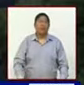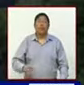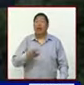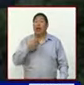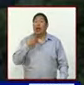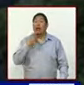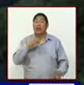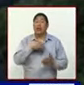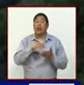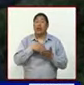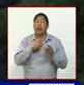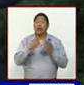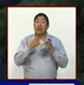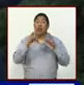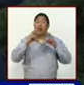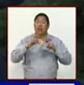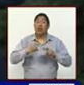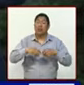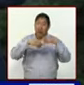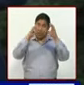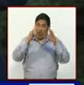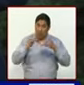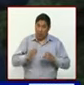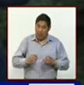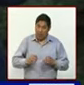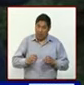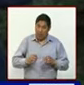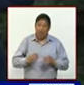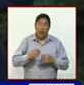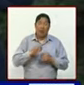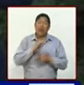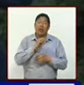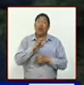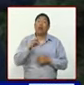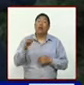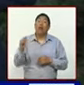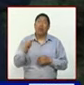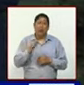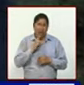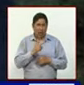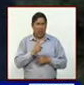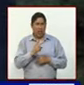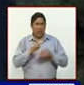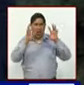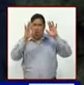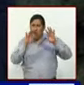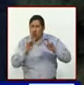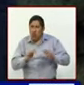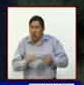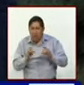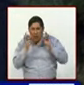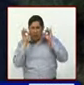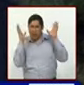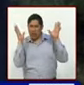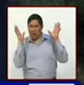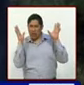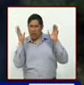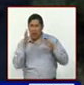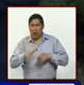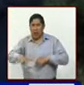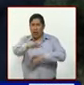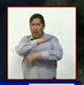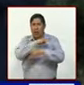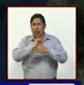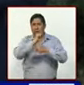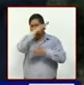Según el Centro de Investigaciones Climáticas de la Universidad Mayor de San Simón, son lluvias inusuales que caen fundamentalmente en la cordillera